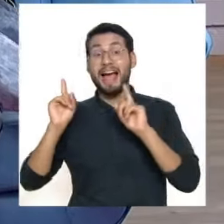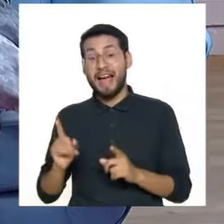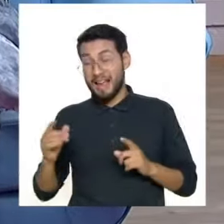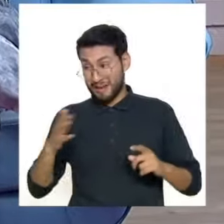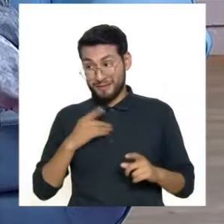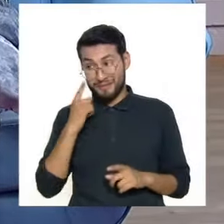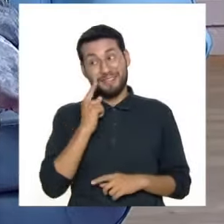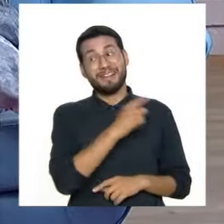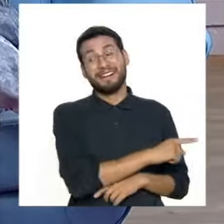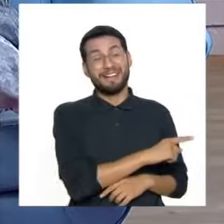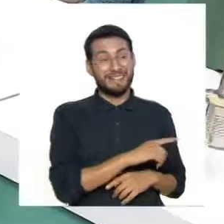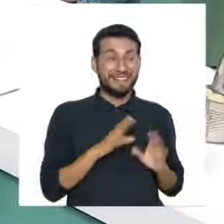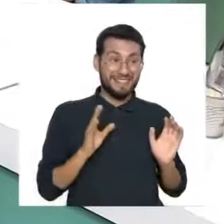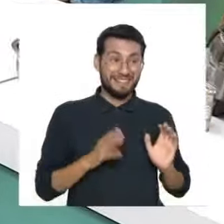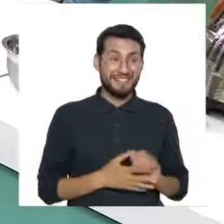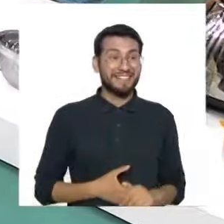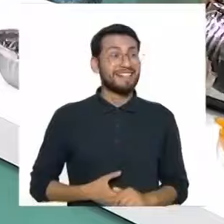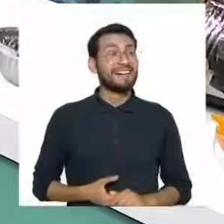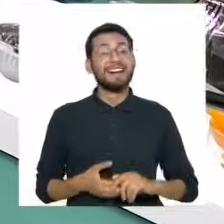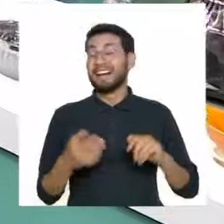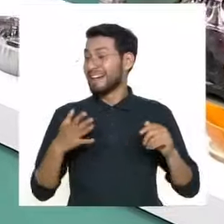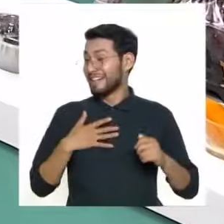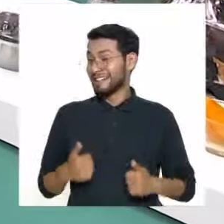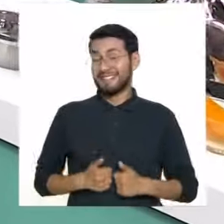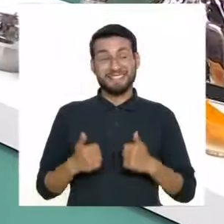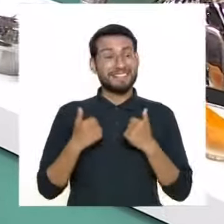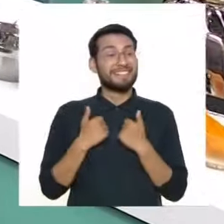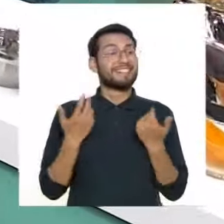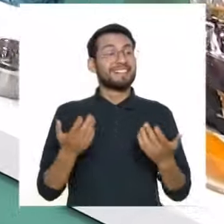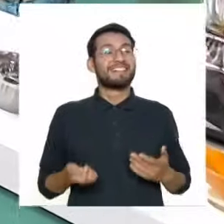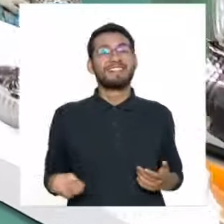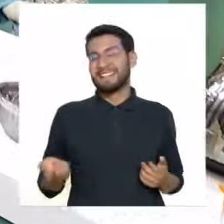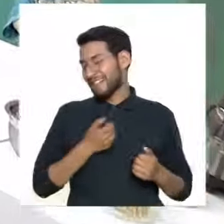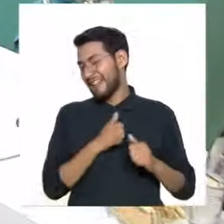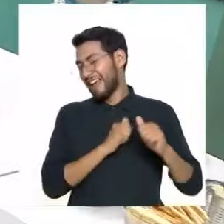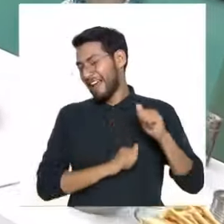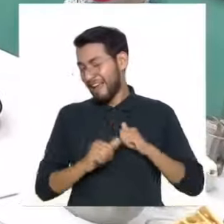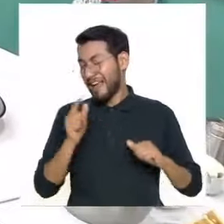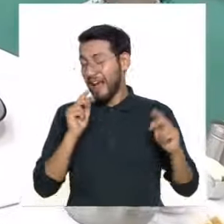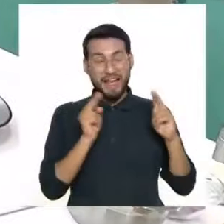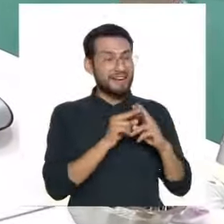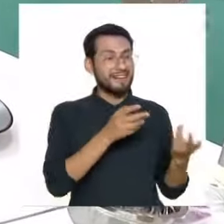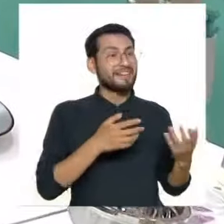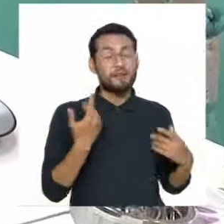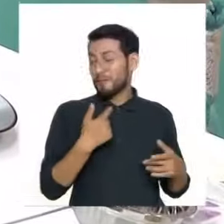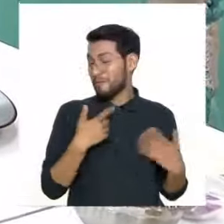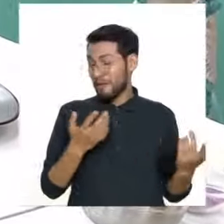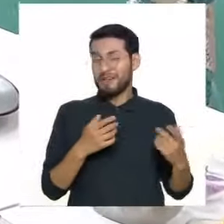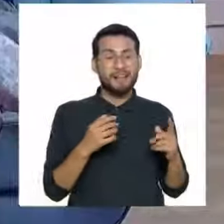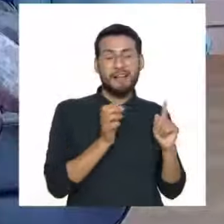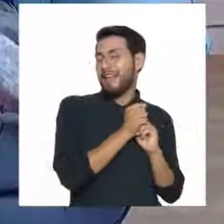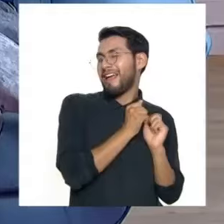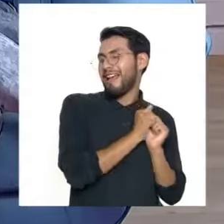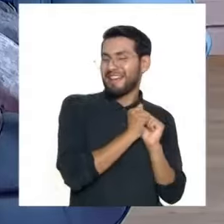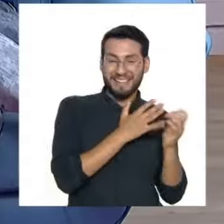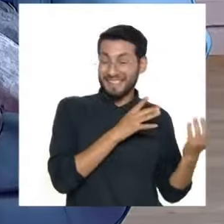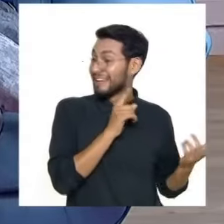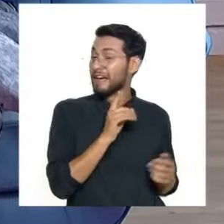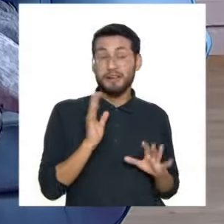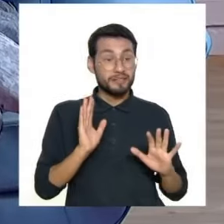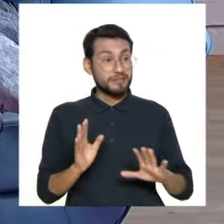lo conocí vi la vida con dolor porque ya no me quise despegar de él no lo que